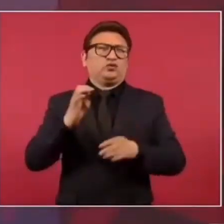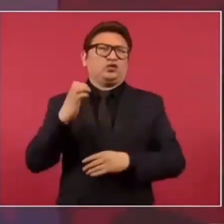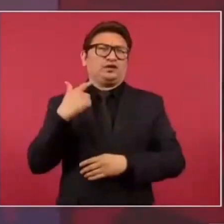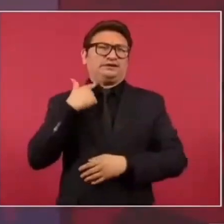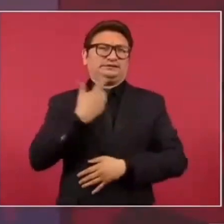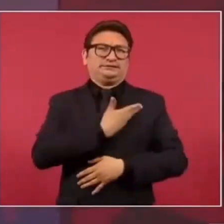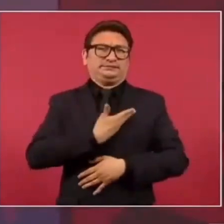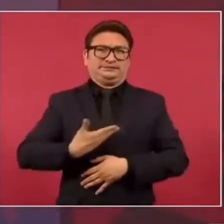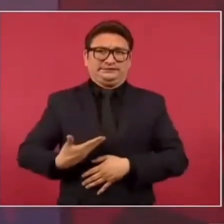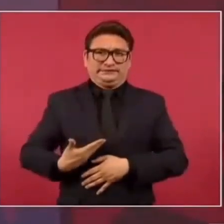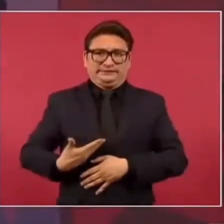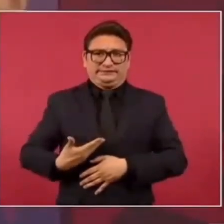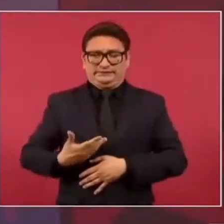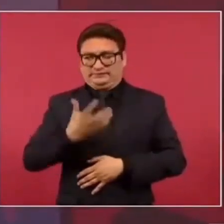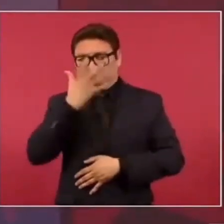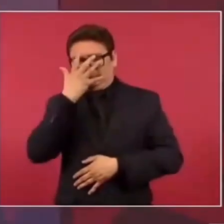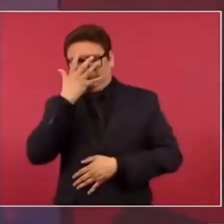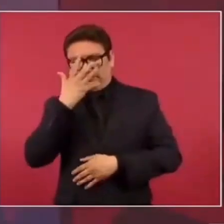México, porque